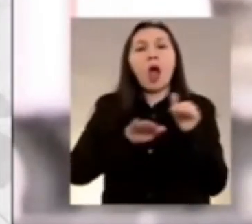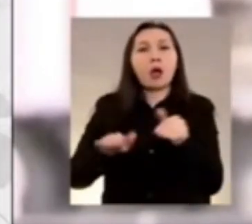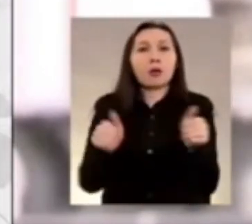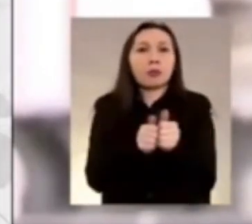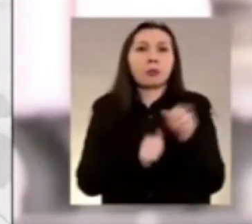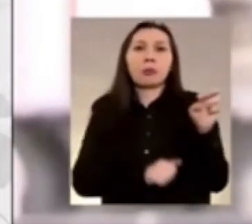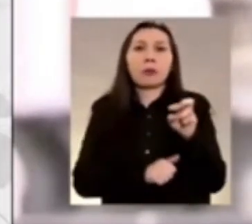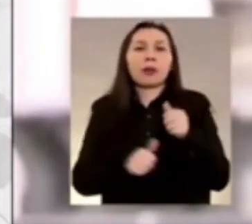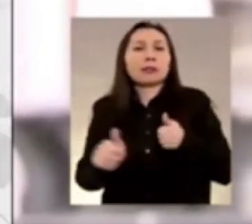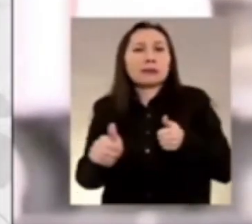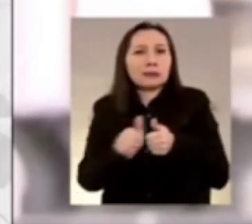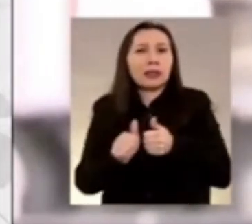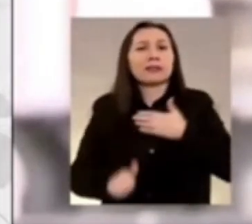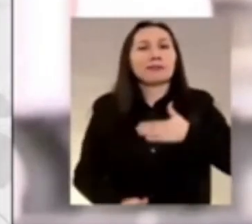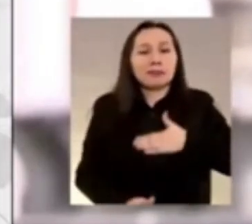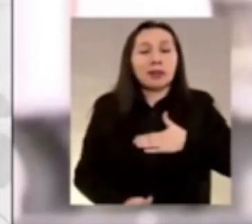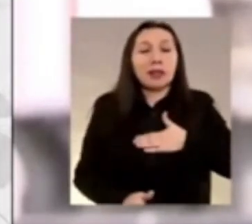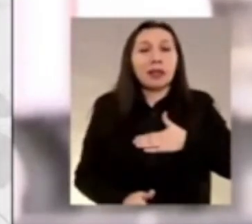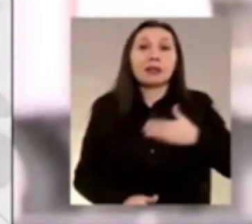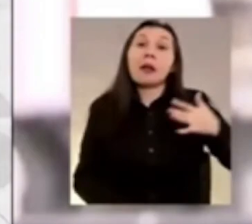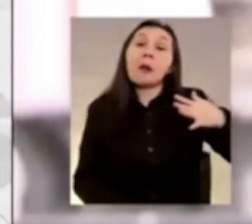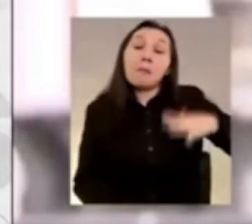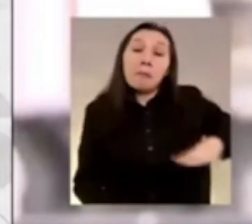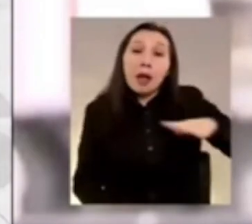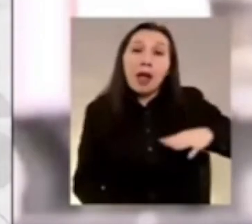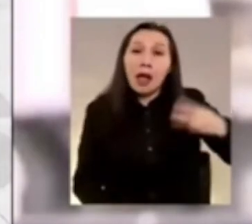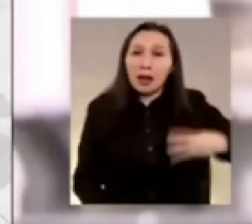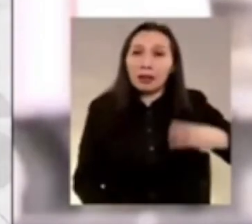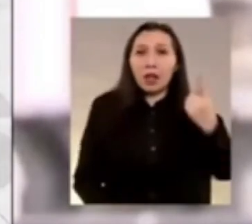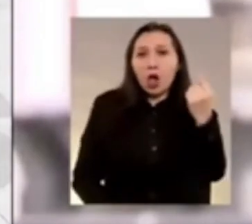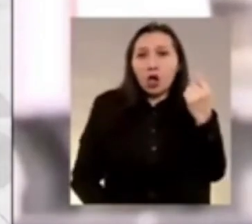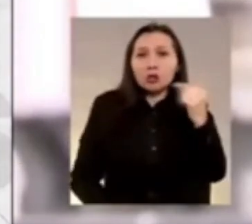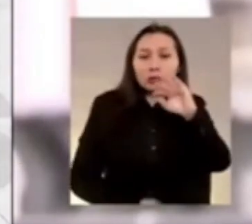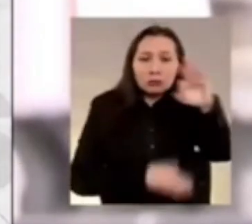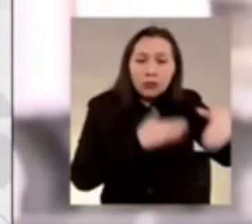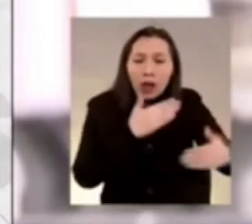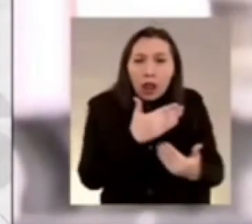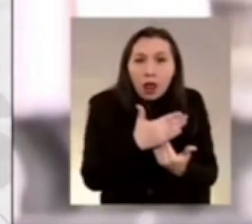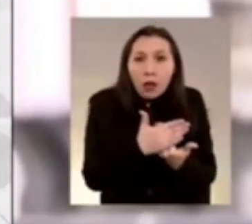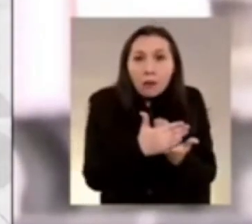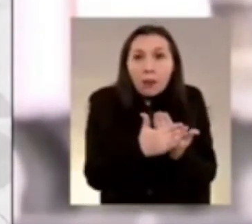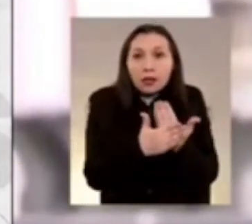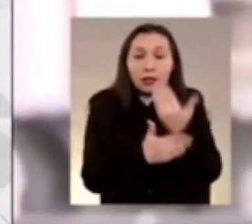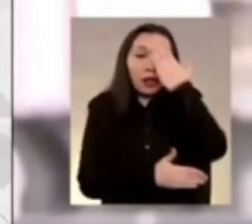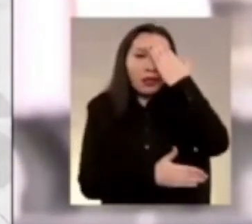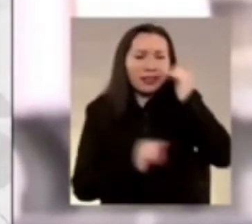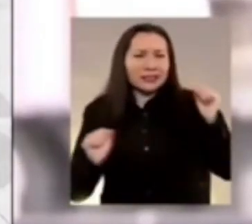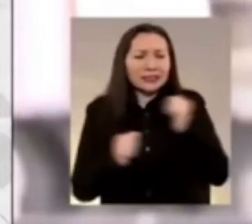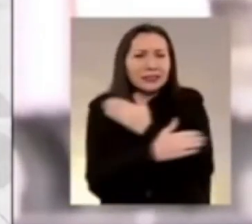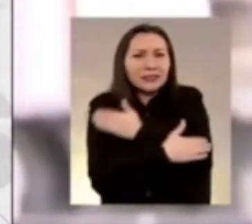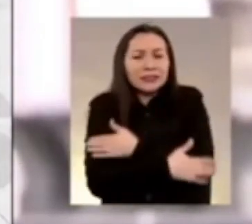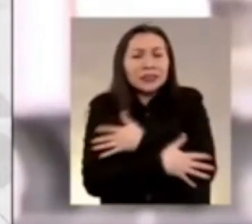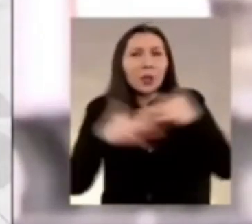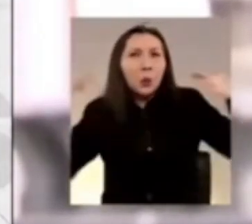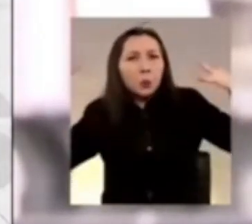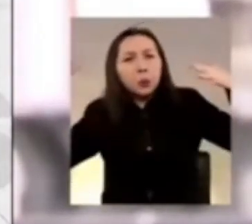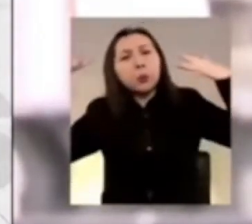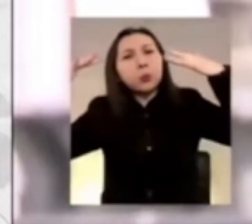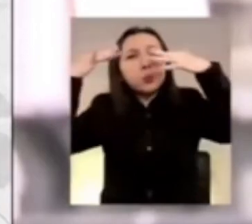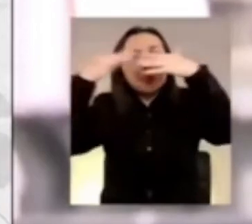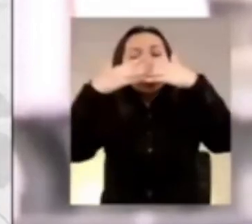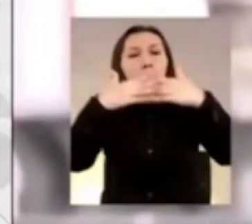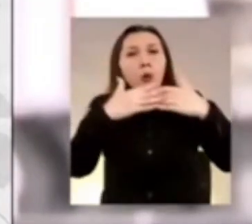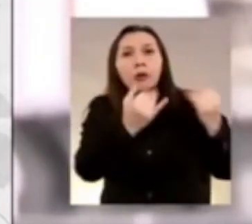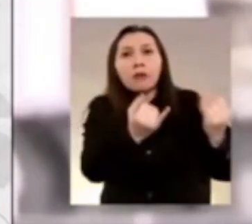padre para estar cerca. Ese martes 11, con un amanecer en ese día frío y gris, ante